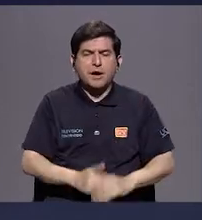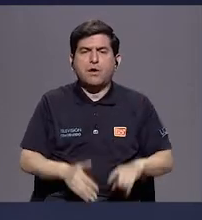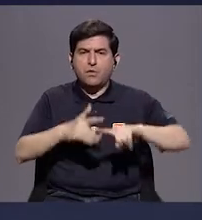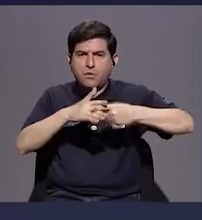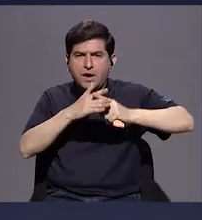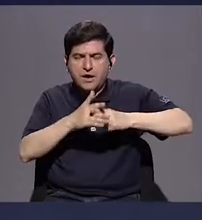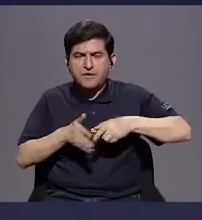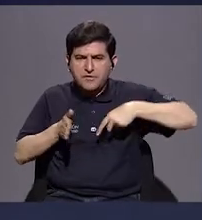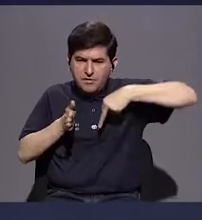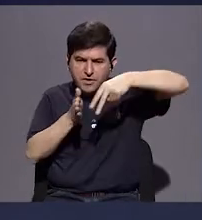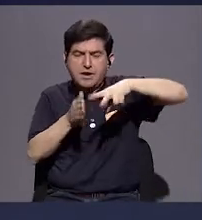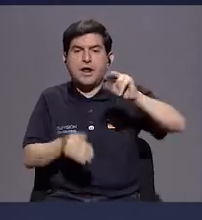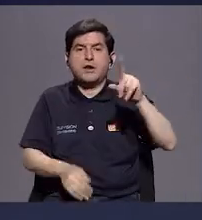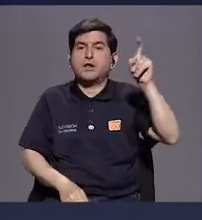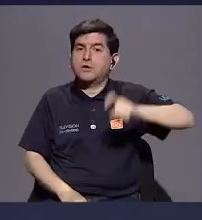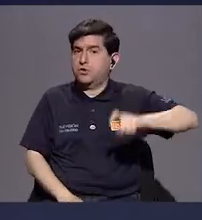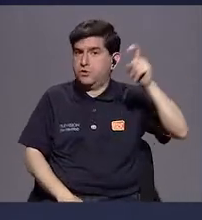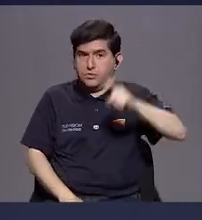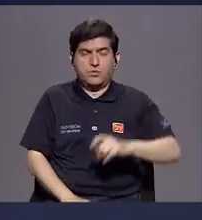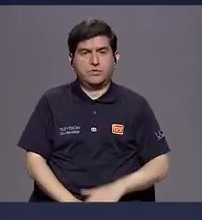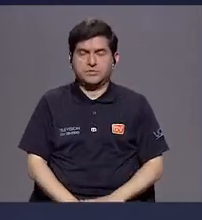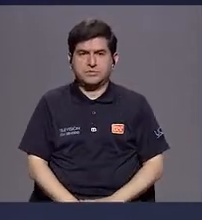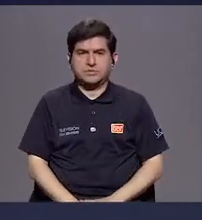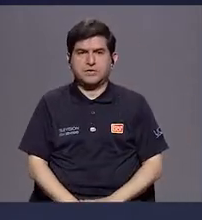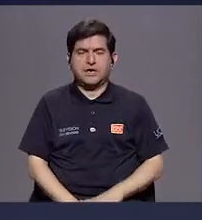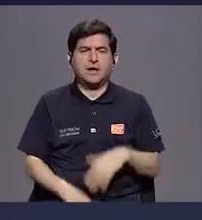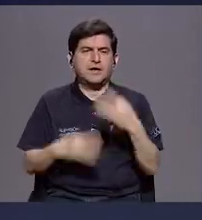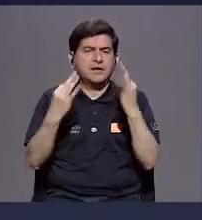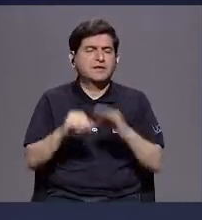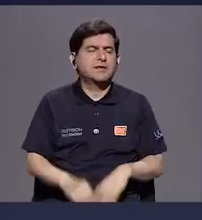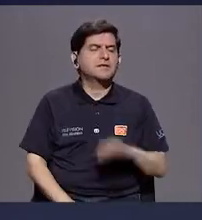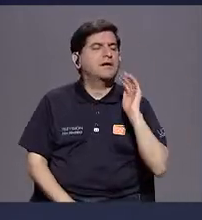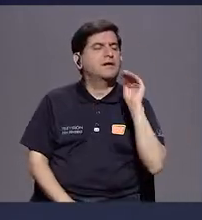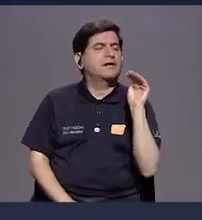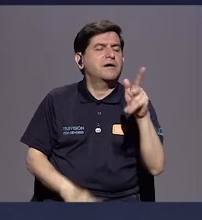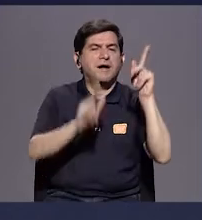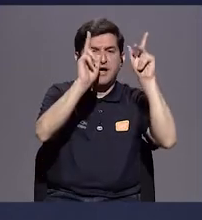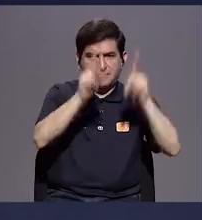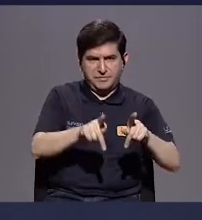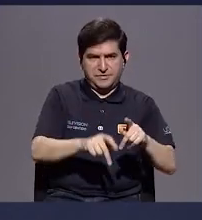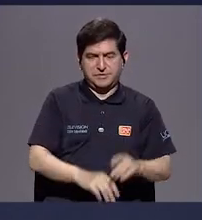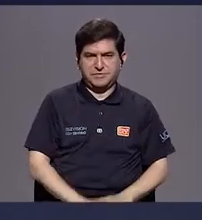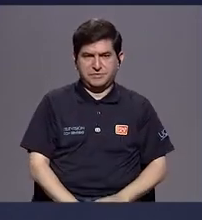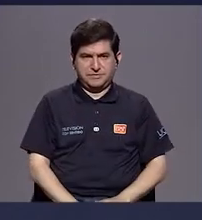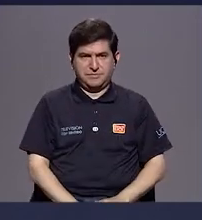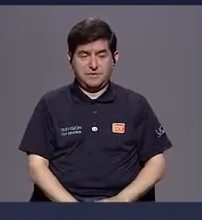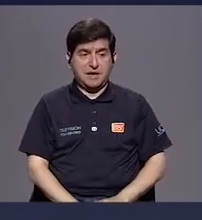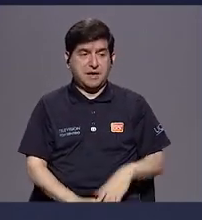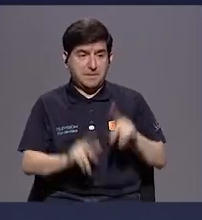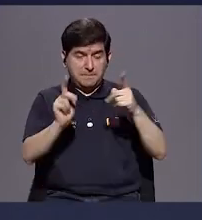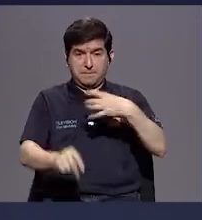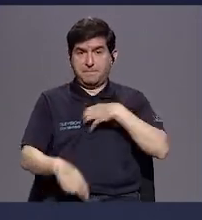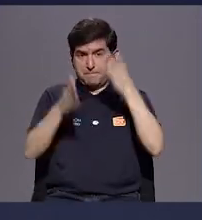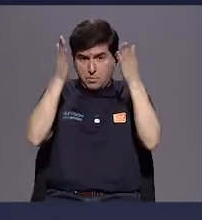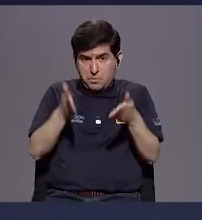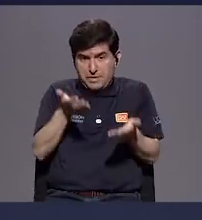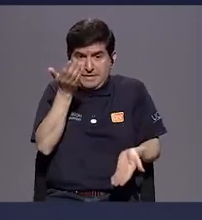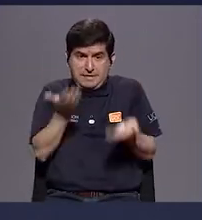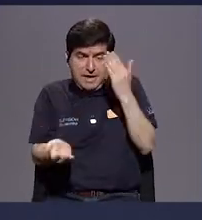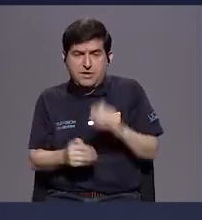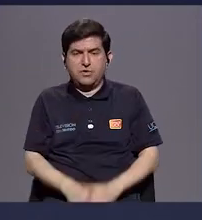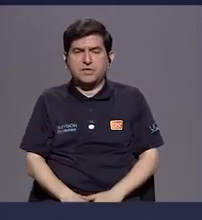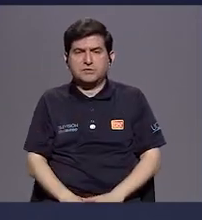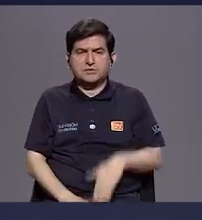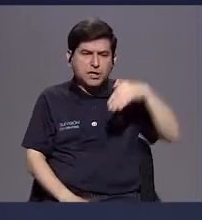nuevas sin tener que estar como notificando al propietario, inclusive si el propietario empieza a hacer